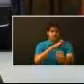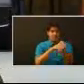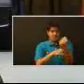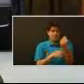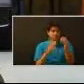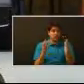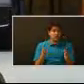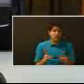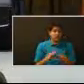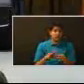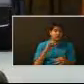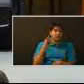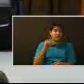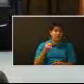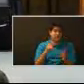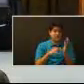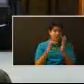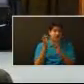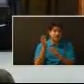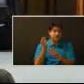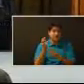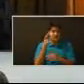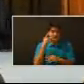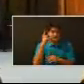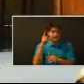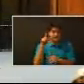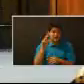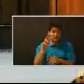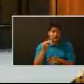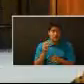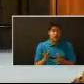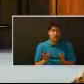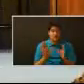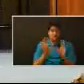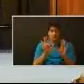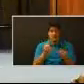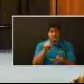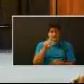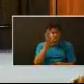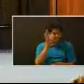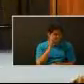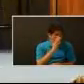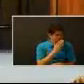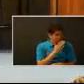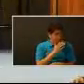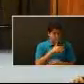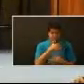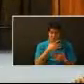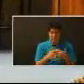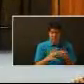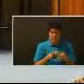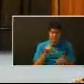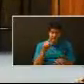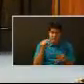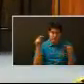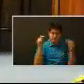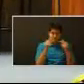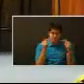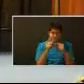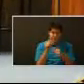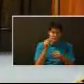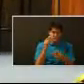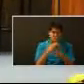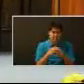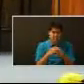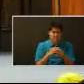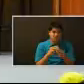poderoso de Jesús. El Señor no lo va a dejar avergonzado delante de sus enemigos, en el nombre